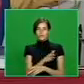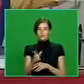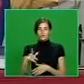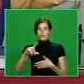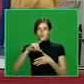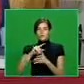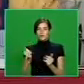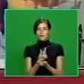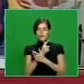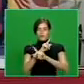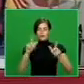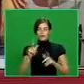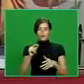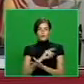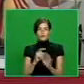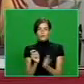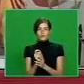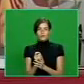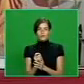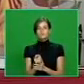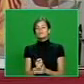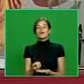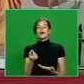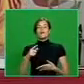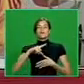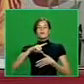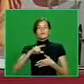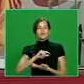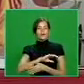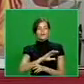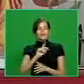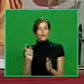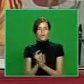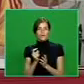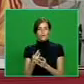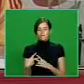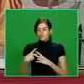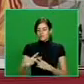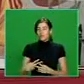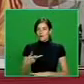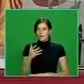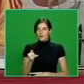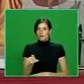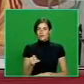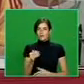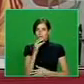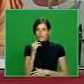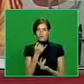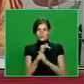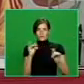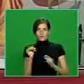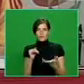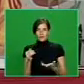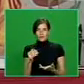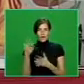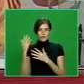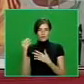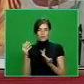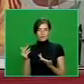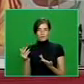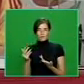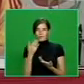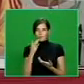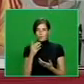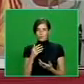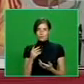libertad Sudamérica completa y América Latina porque sin aac no hubiera habido Independencia consolidada en Centroamérica y en México